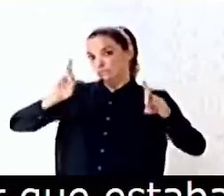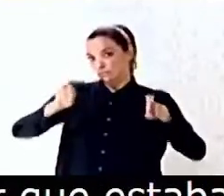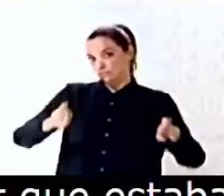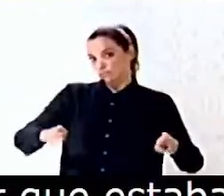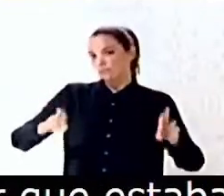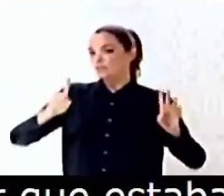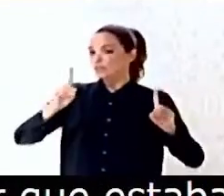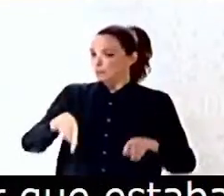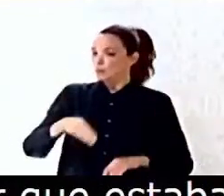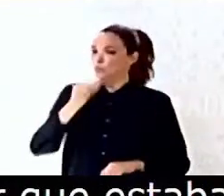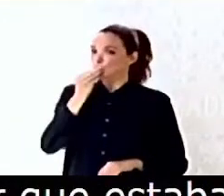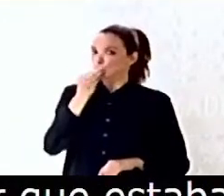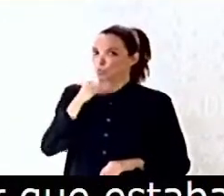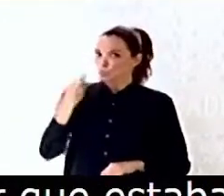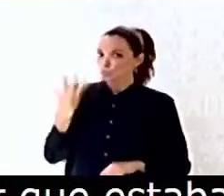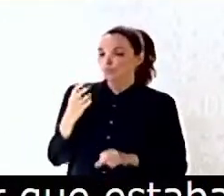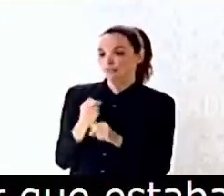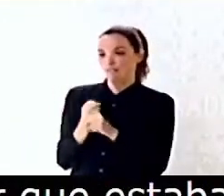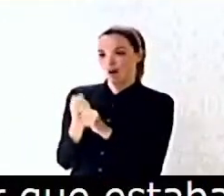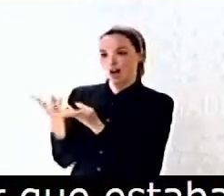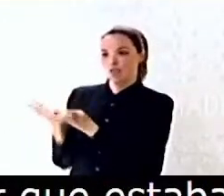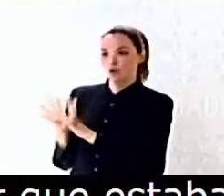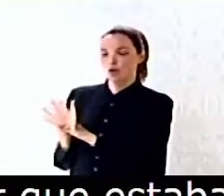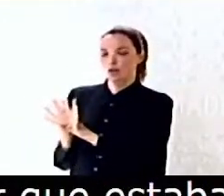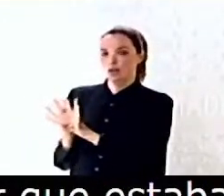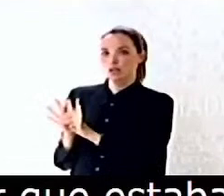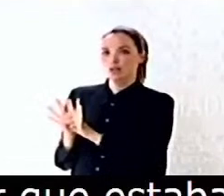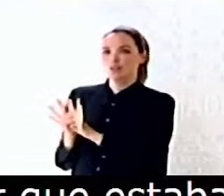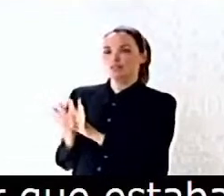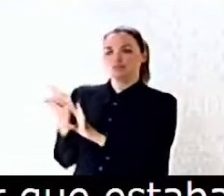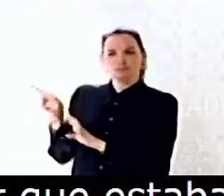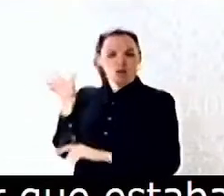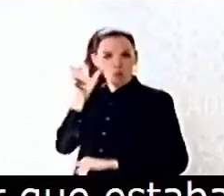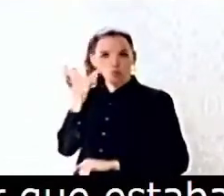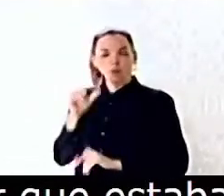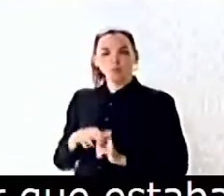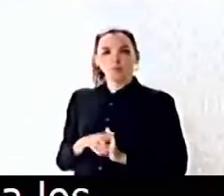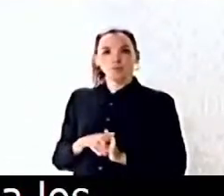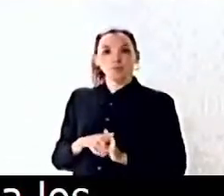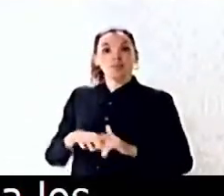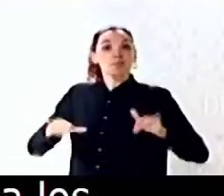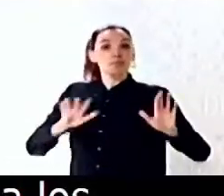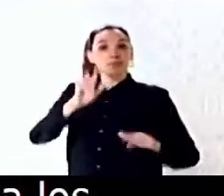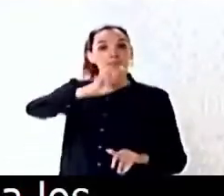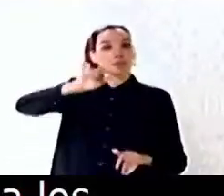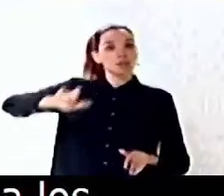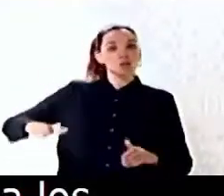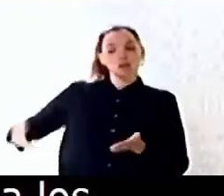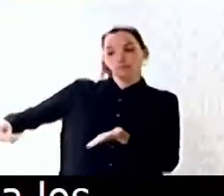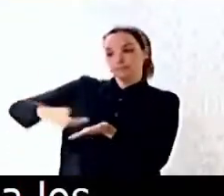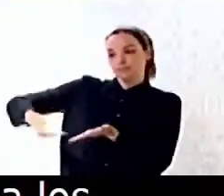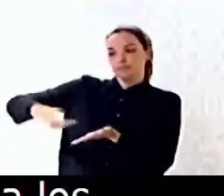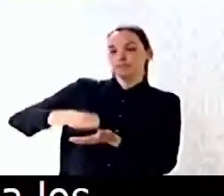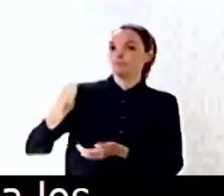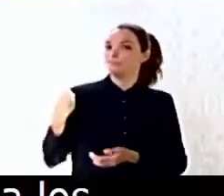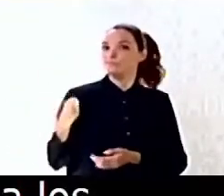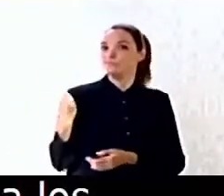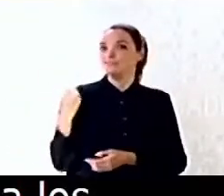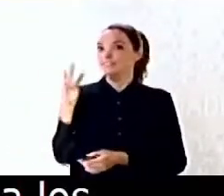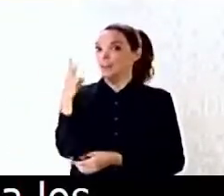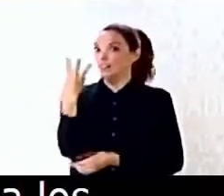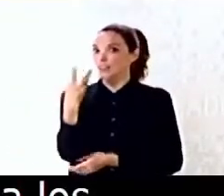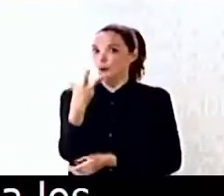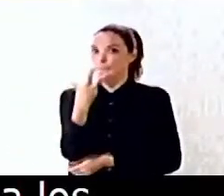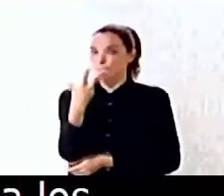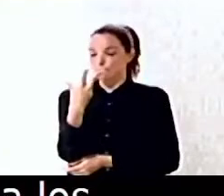bueno que vacunásemos a los trabajadores. Bueno, pues toda esa población que está reclamando tercera dosis, dosis adicional o dosis